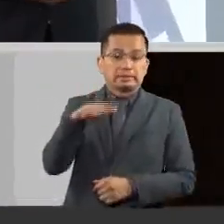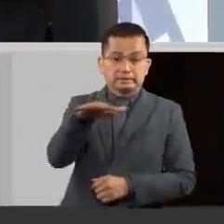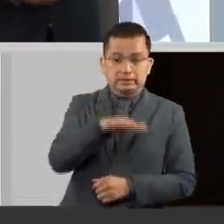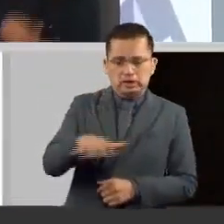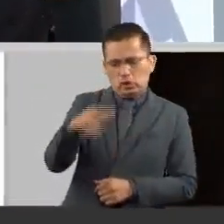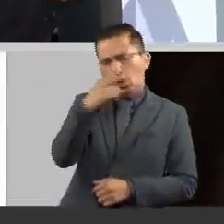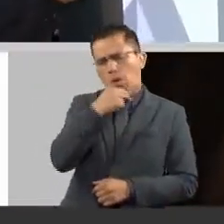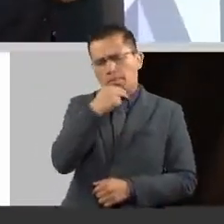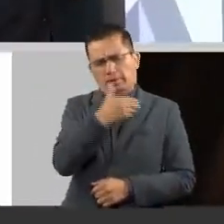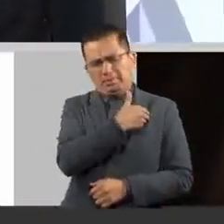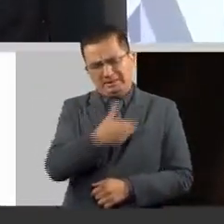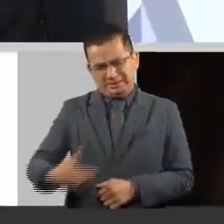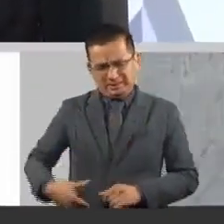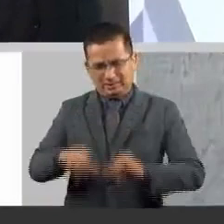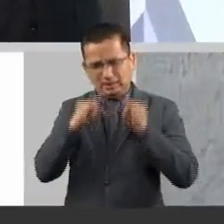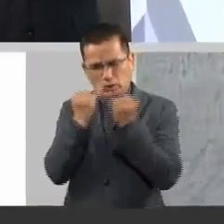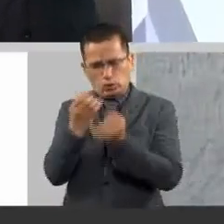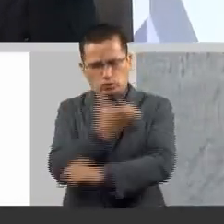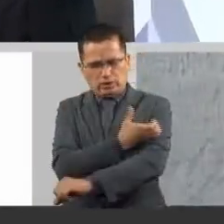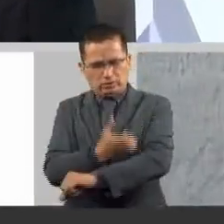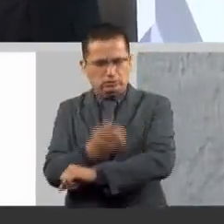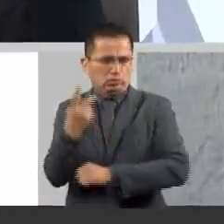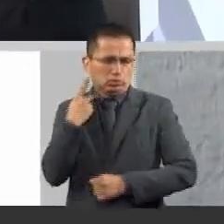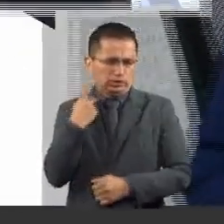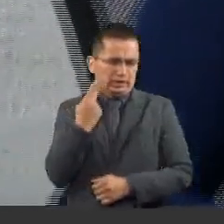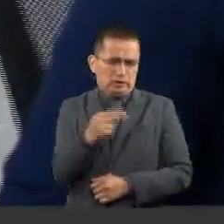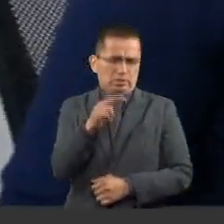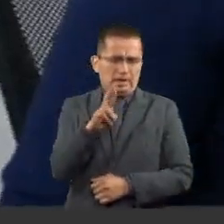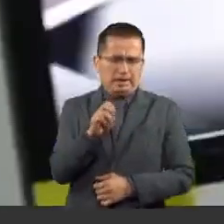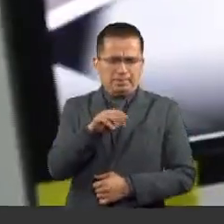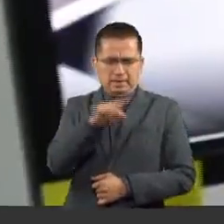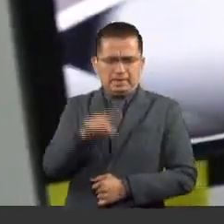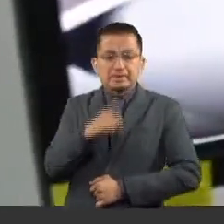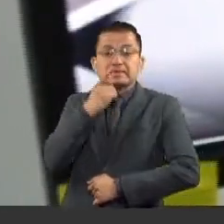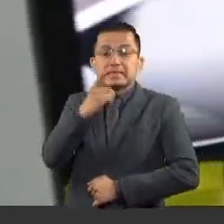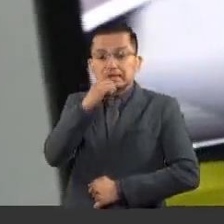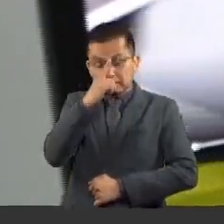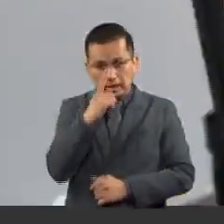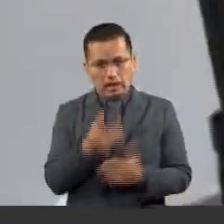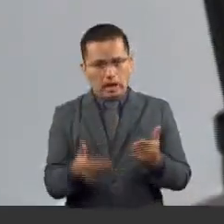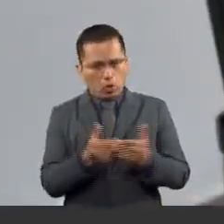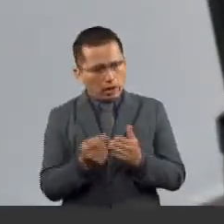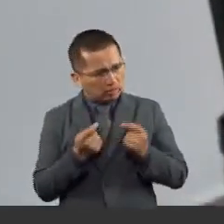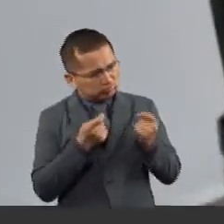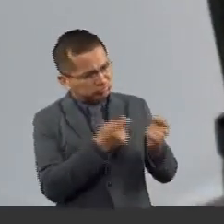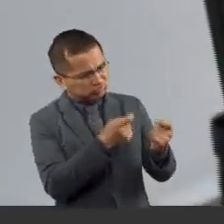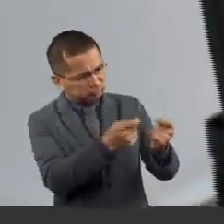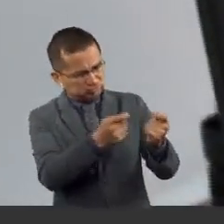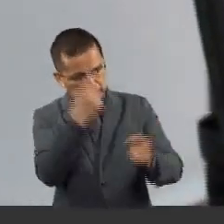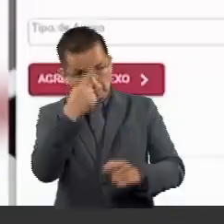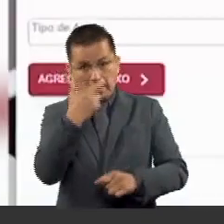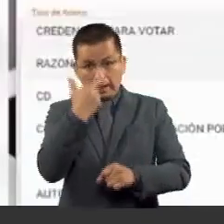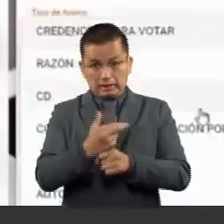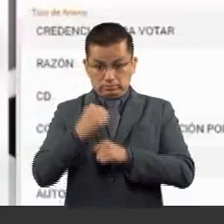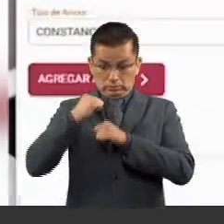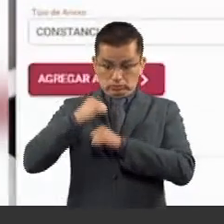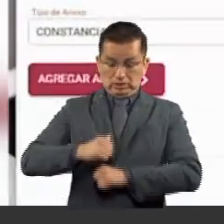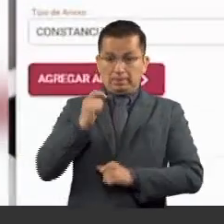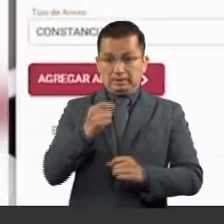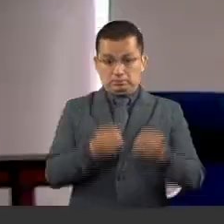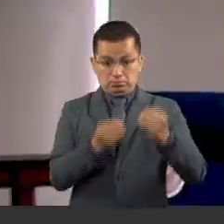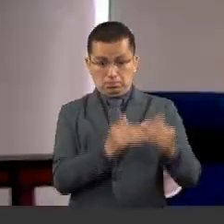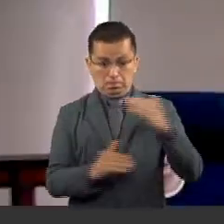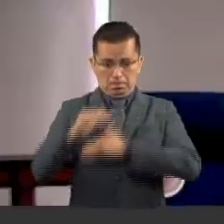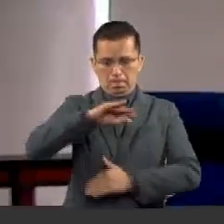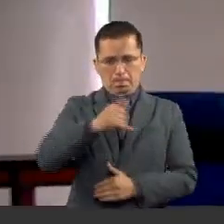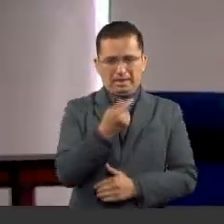Eduardo Ramírez Aguilar señaló que 20 de los 72 perfiles Para ocupar un cargo como magistrado magistrado en el